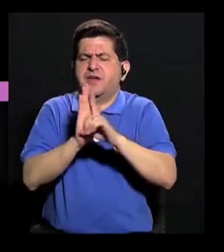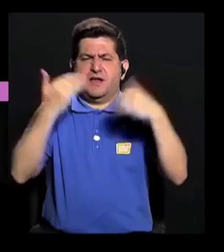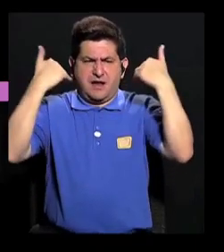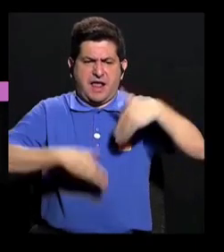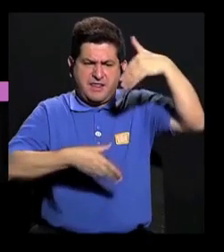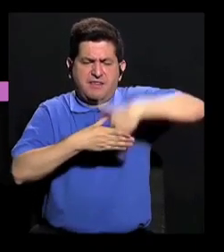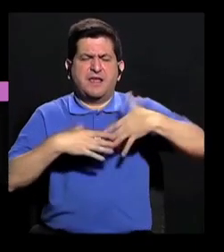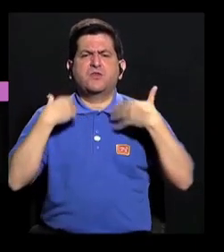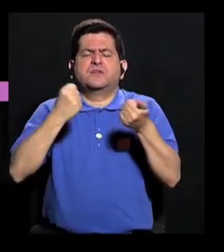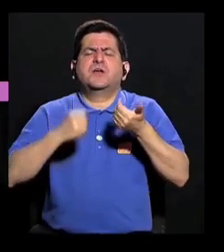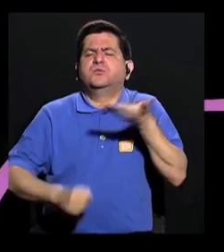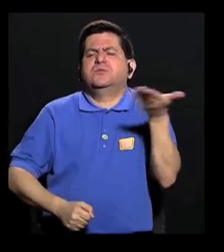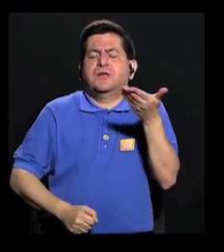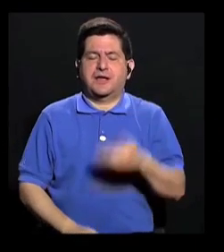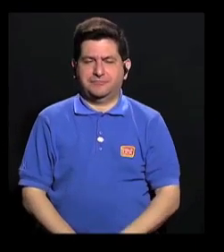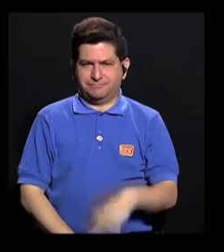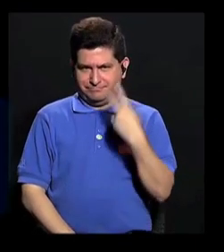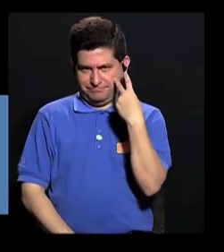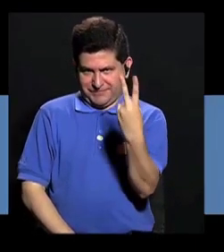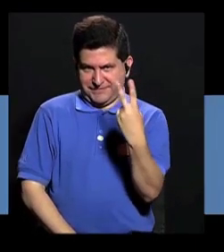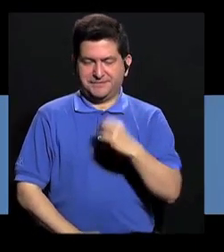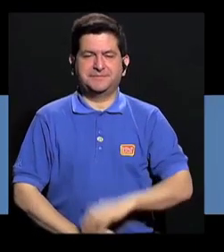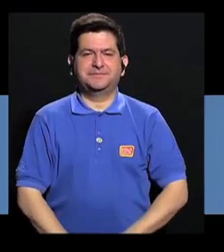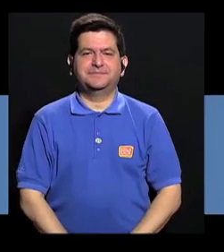es un derecho humano en salud. Veamos.